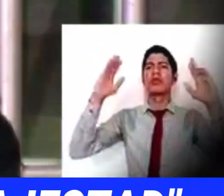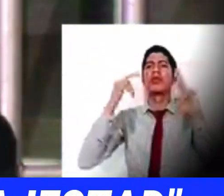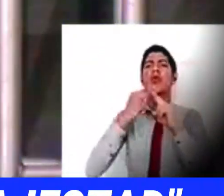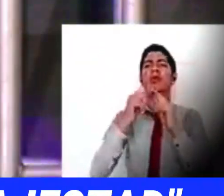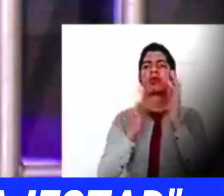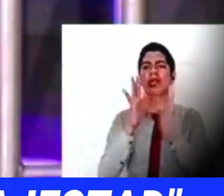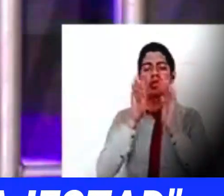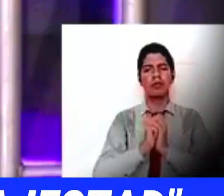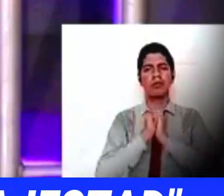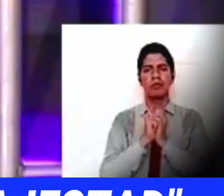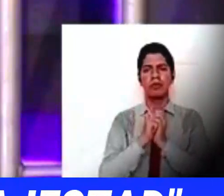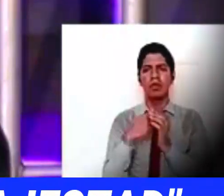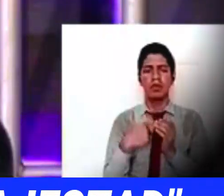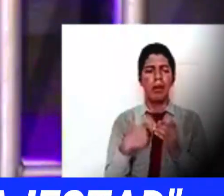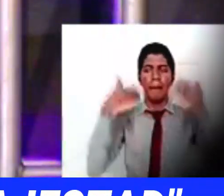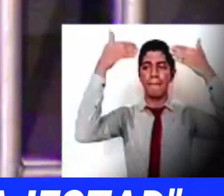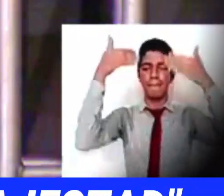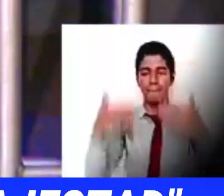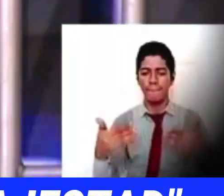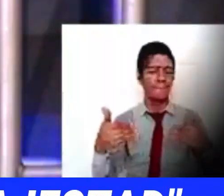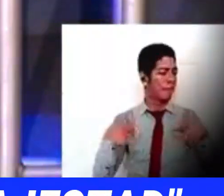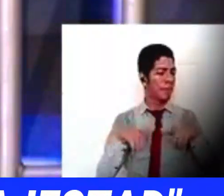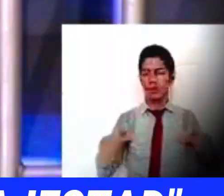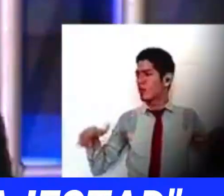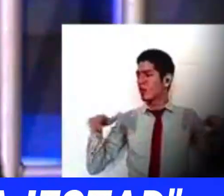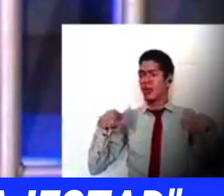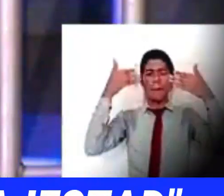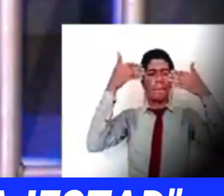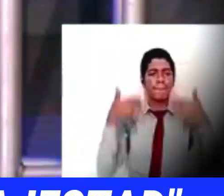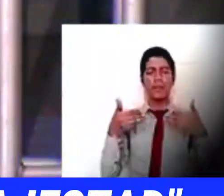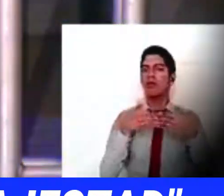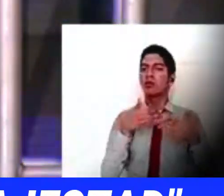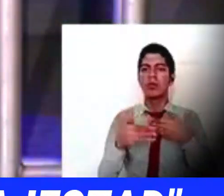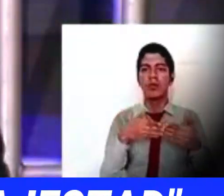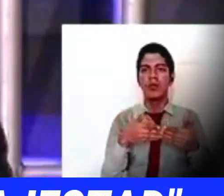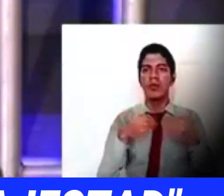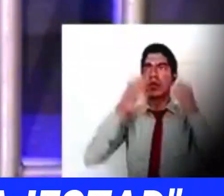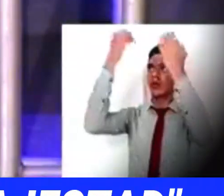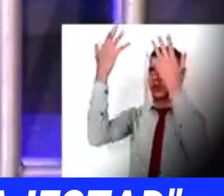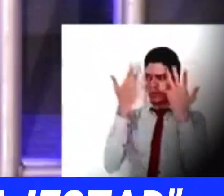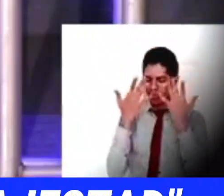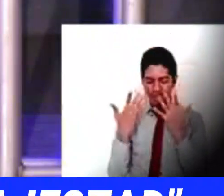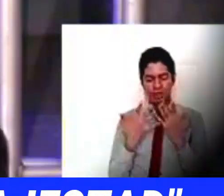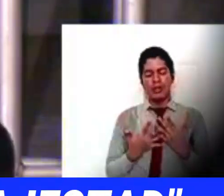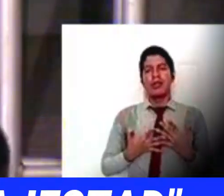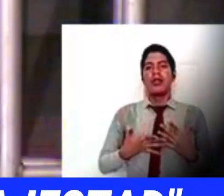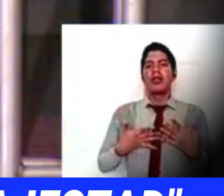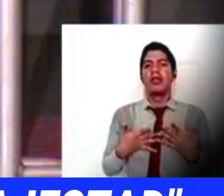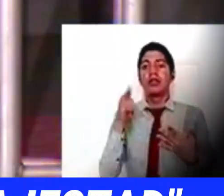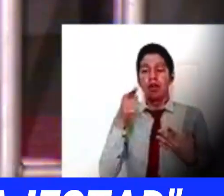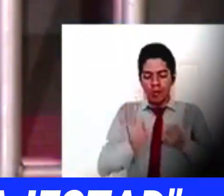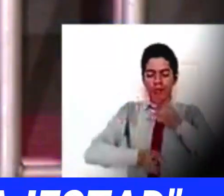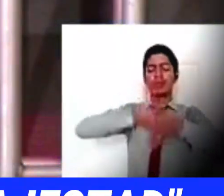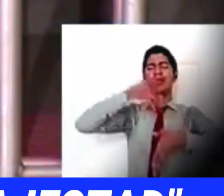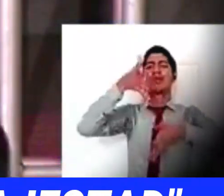por el espacio que tienes. Si el Espíritu Santo cae sobre tu vida, vas a alabar a Dios. Vas a dejar que el Espíritu